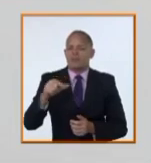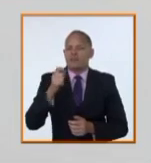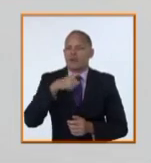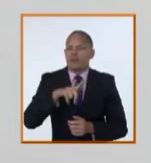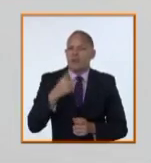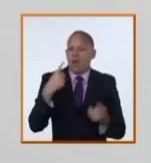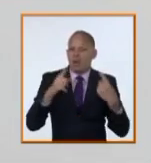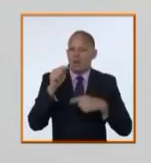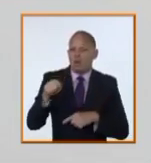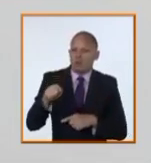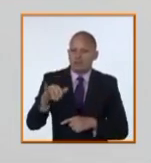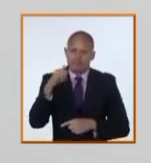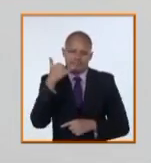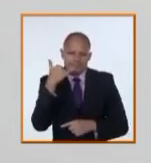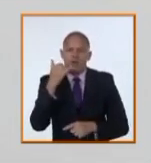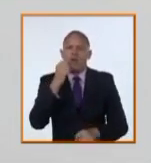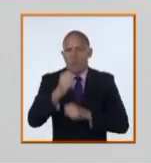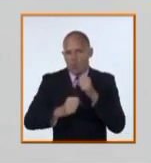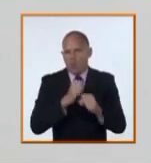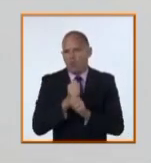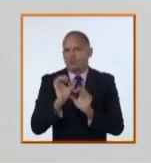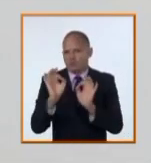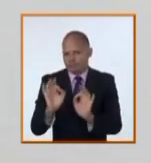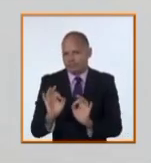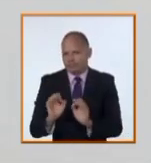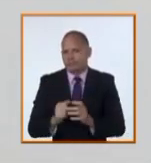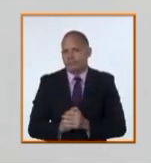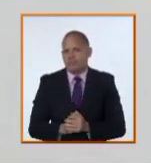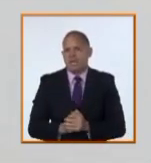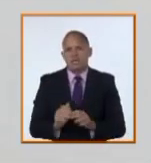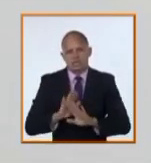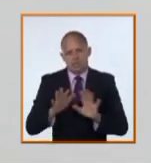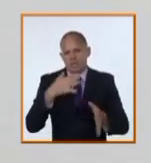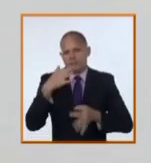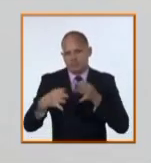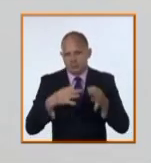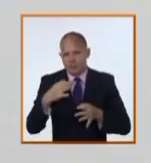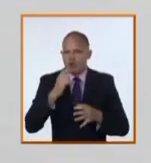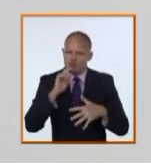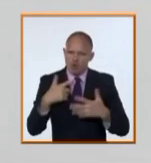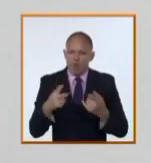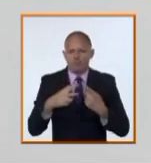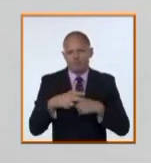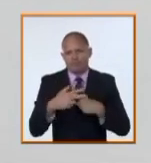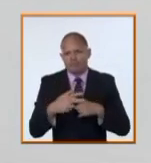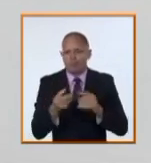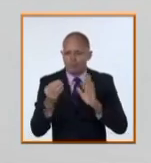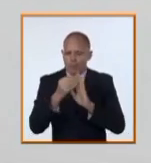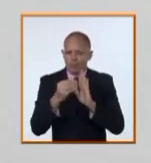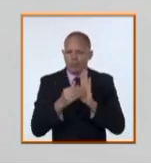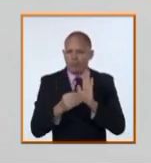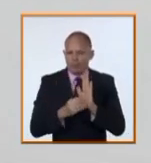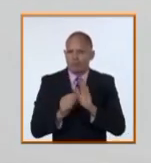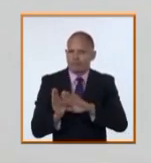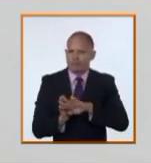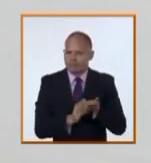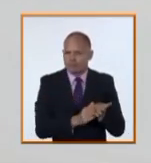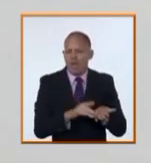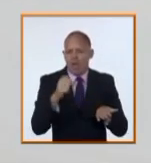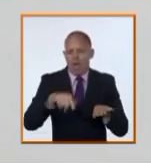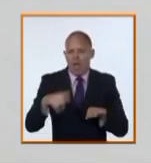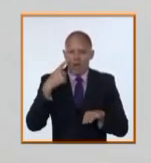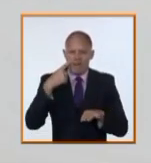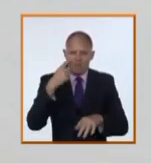convertir en un post ritual Entonces eso es lo que en temas de infraestructura hemos alcanzado y ahora vamos a pasar a lo que es el tema del comercio